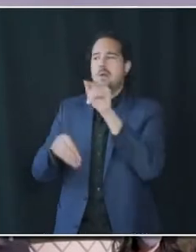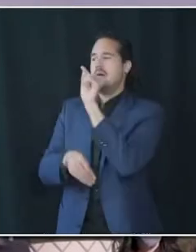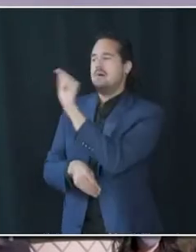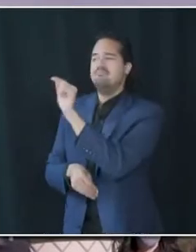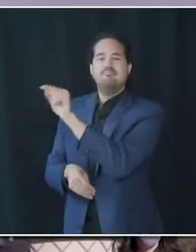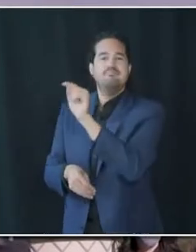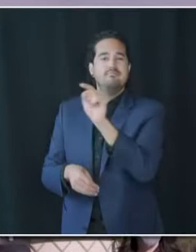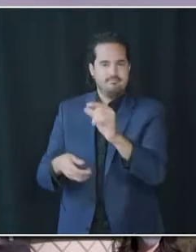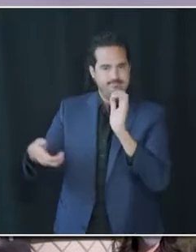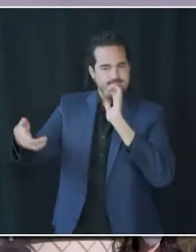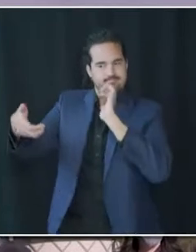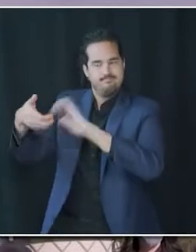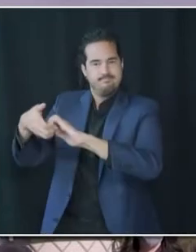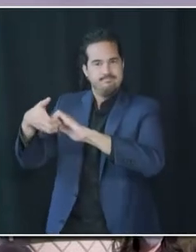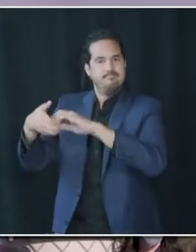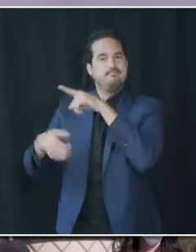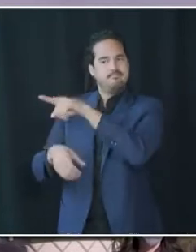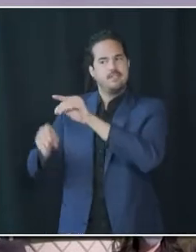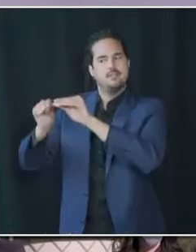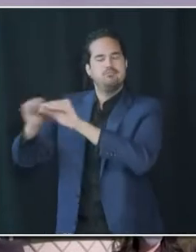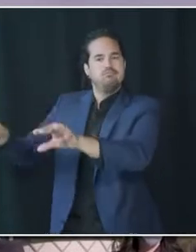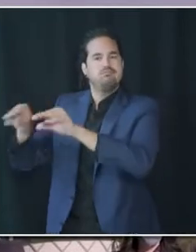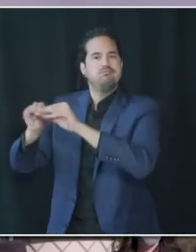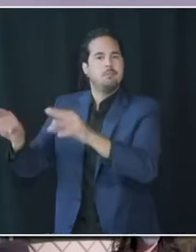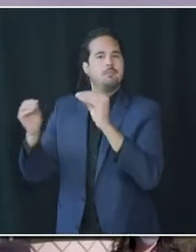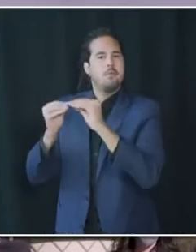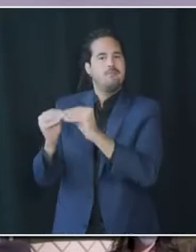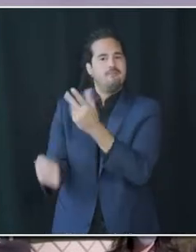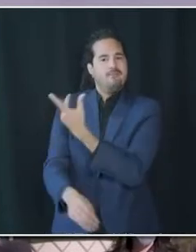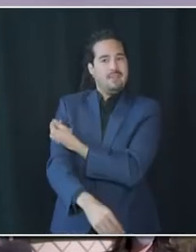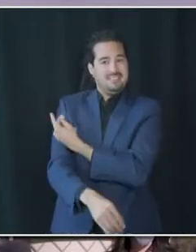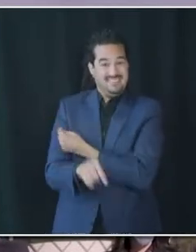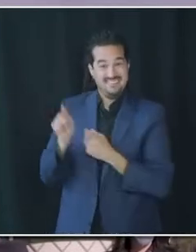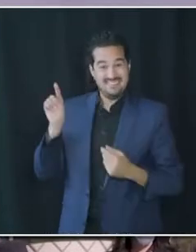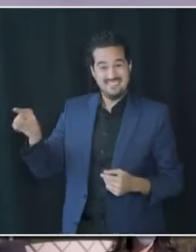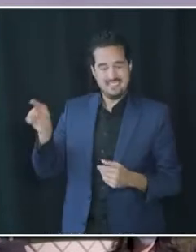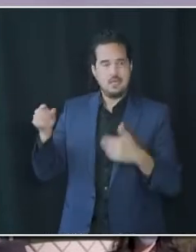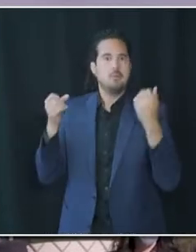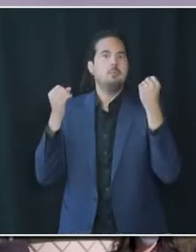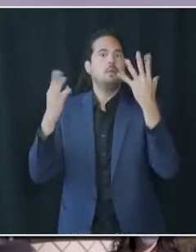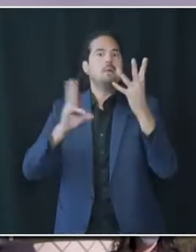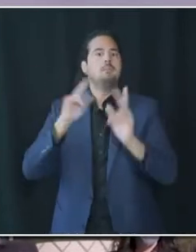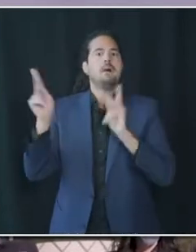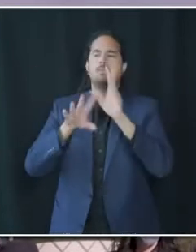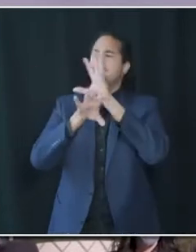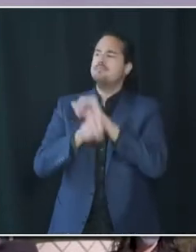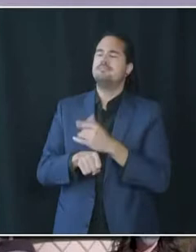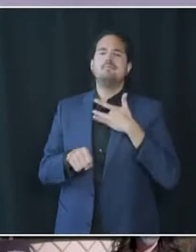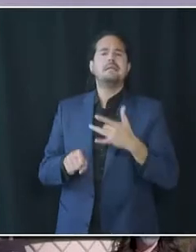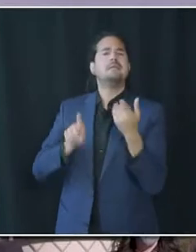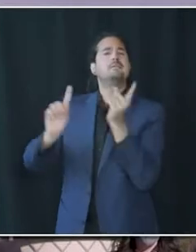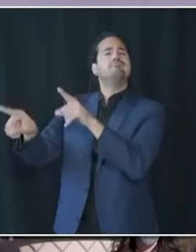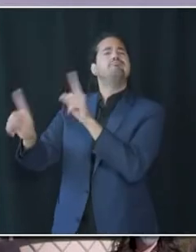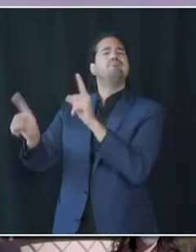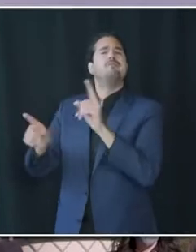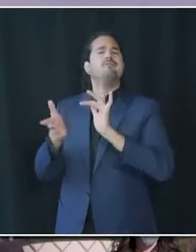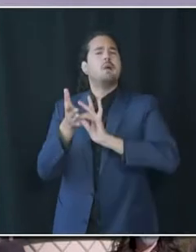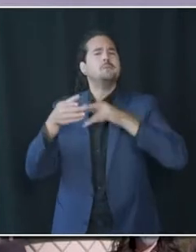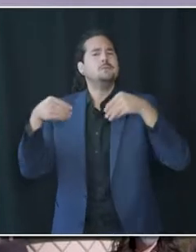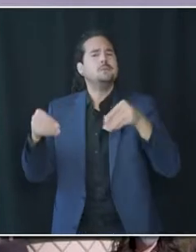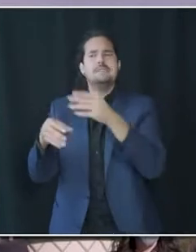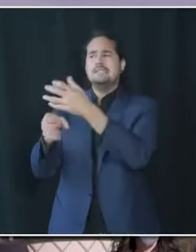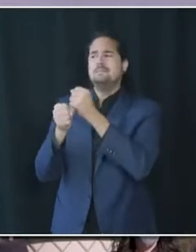administración tradicional de vacunas y digo tradicional porque muchos de ustedes reciben sus vacunas en farmacias le dan su vacuna para